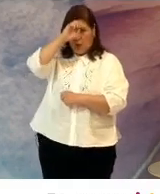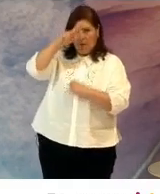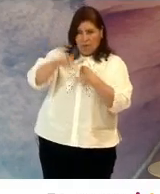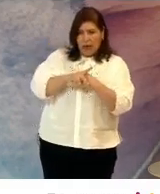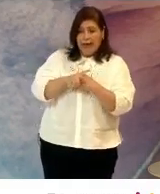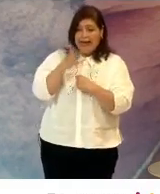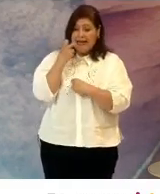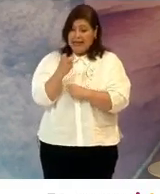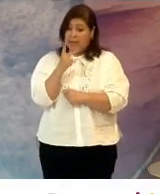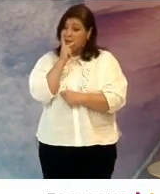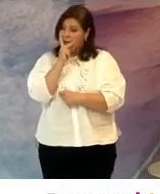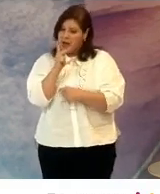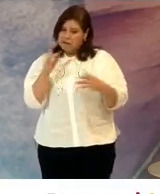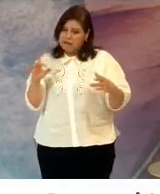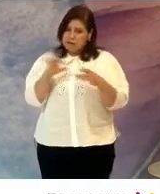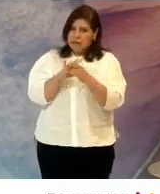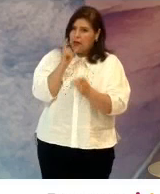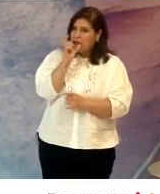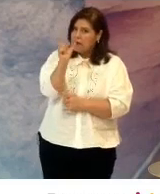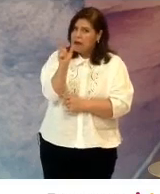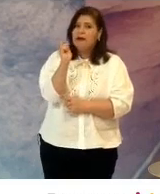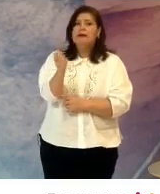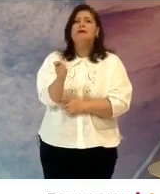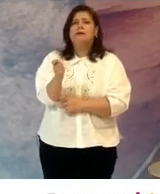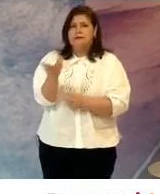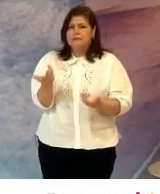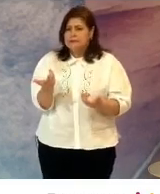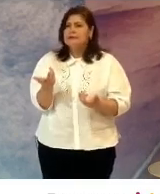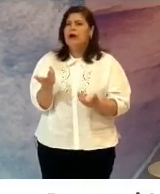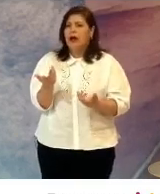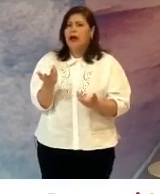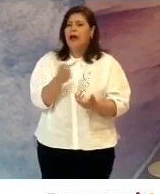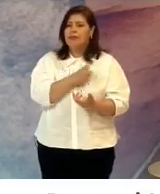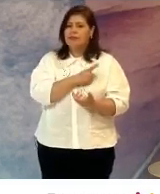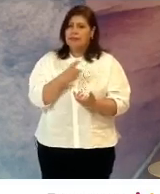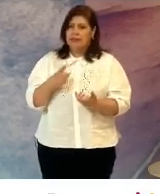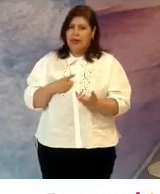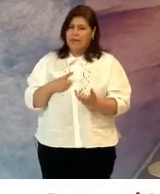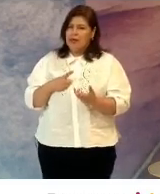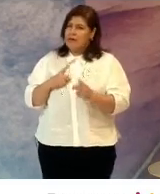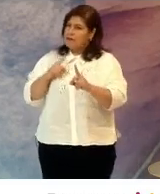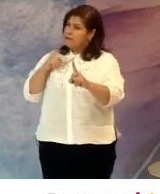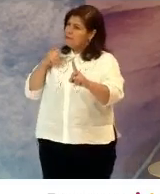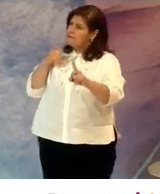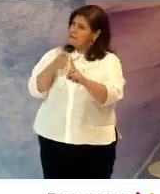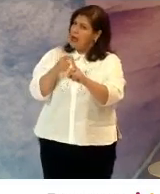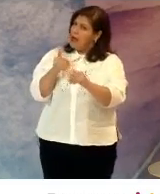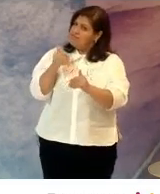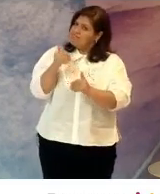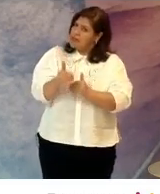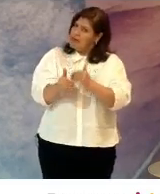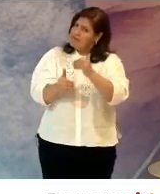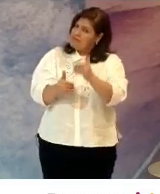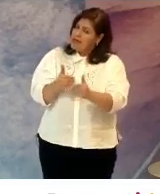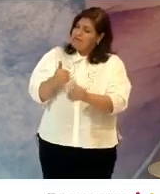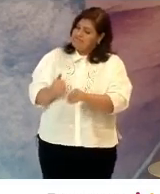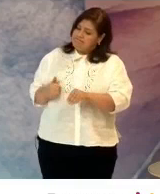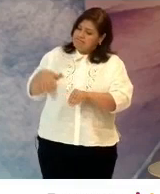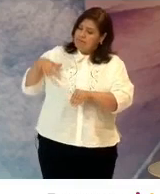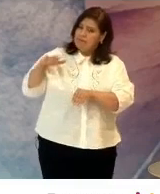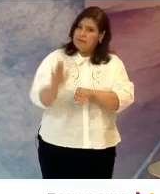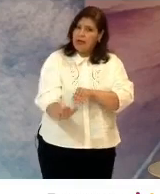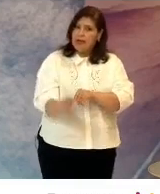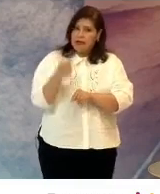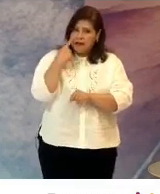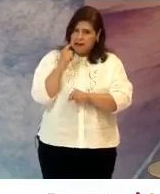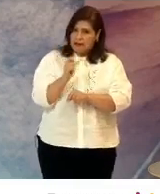esa palabra era originalmente ir hacia adelante, dar un paso hacia